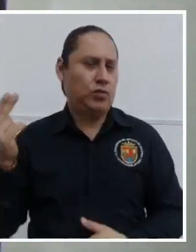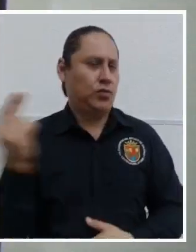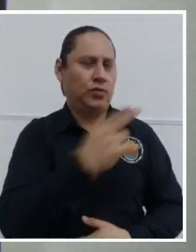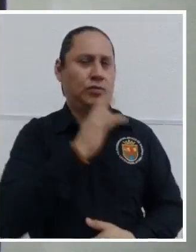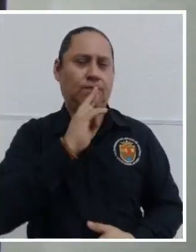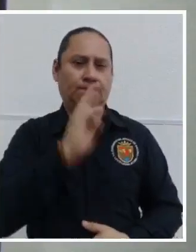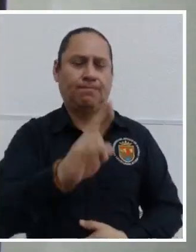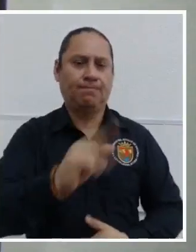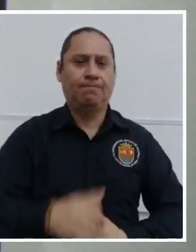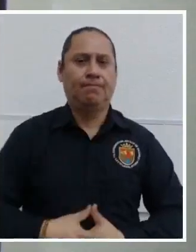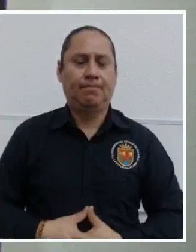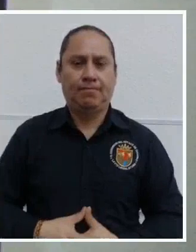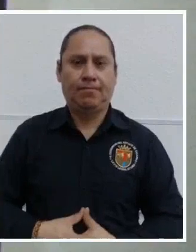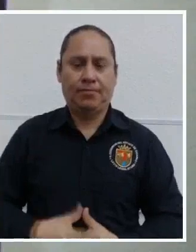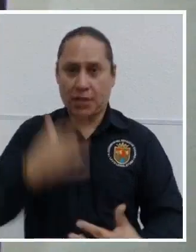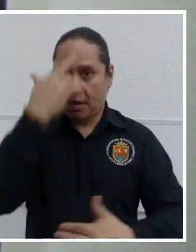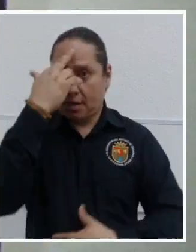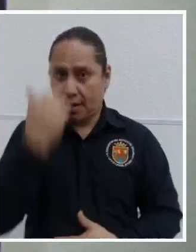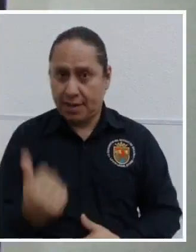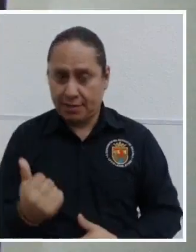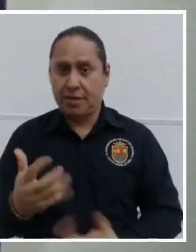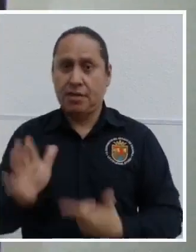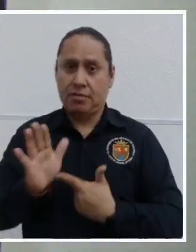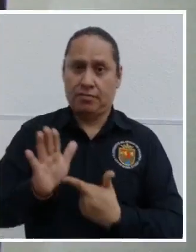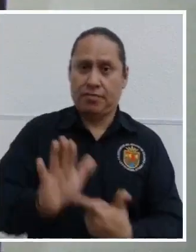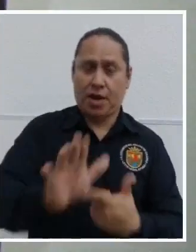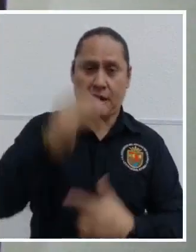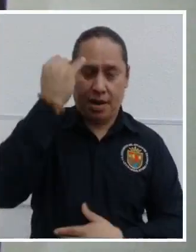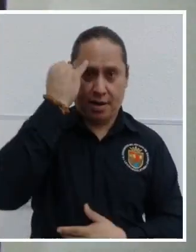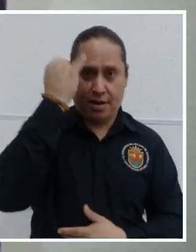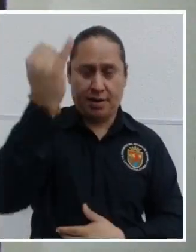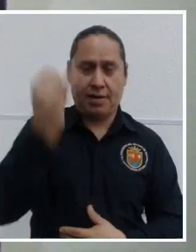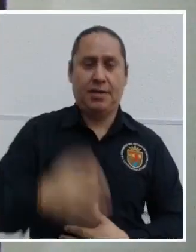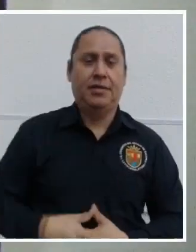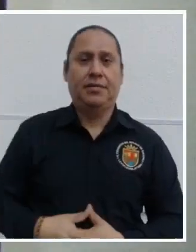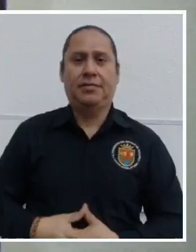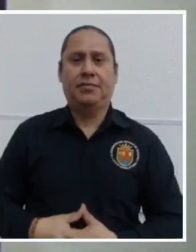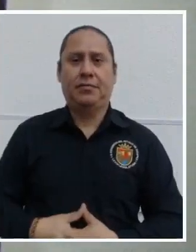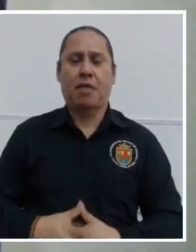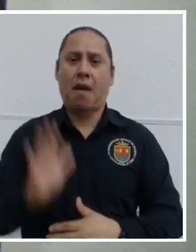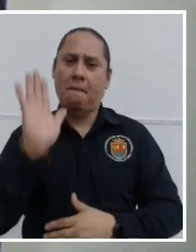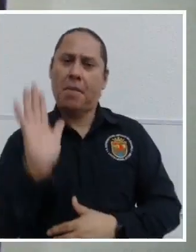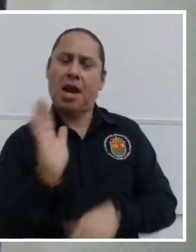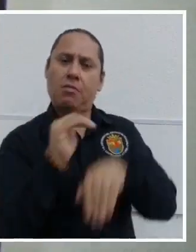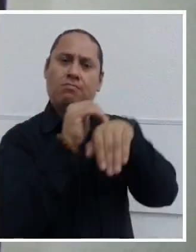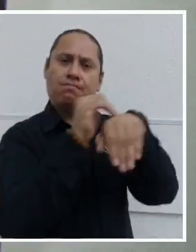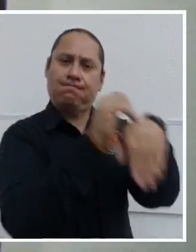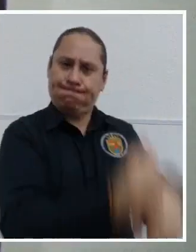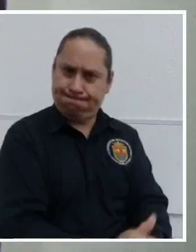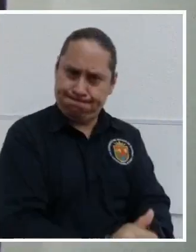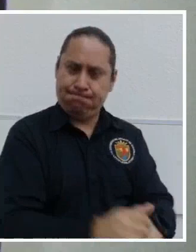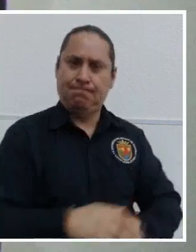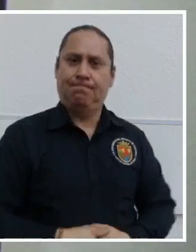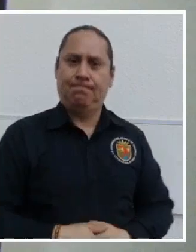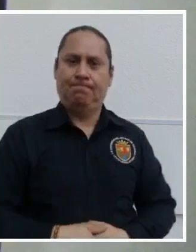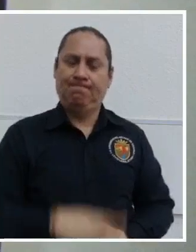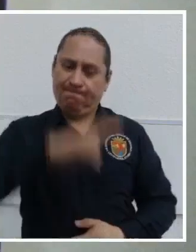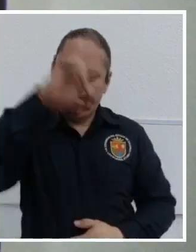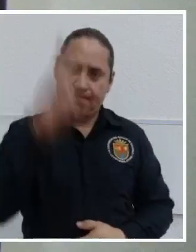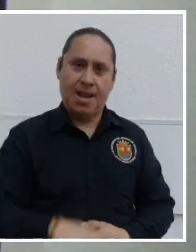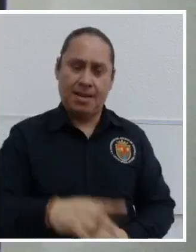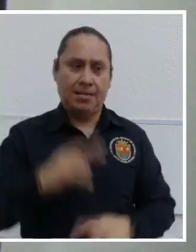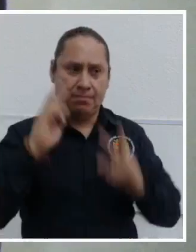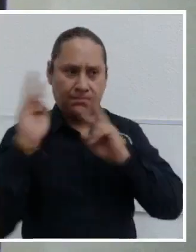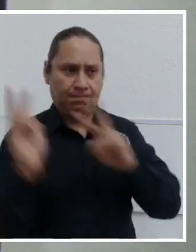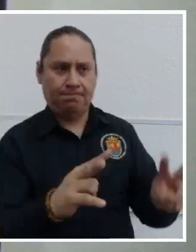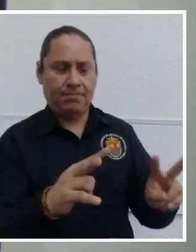reformas. Las razones que nos llevaron a proponer esta iniciativa obedecen a una dura realidad que se vive a diario.